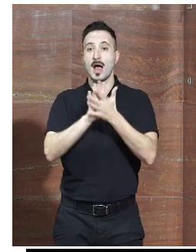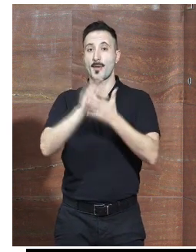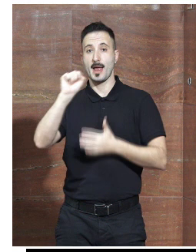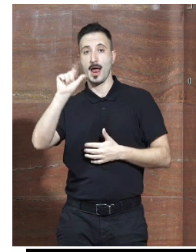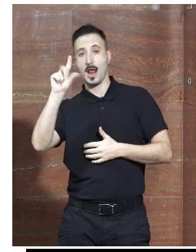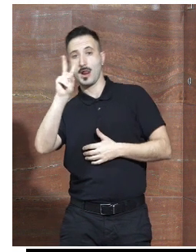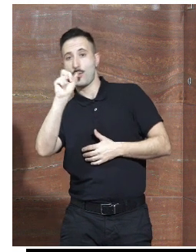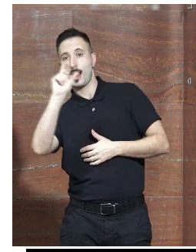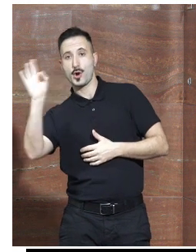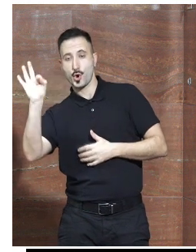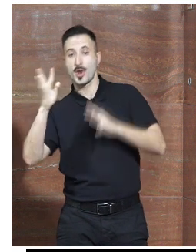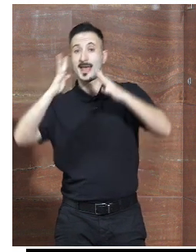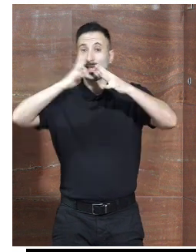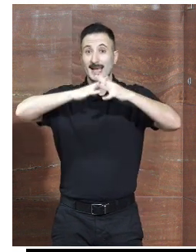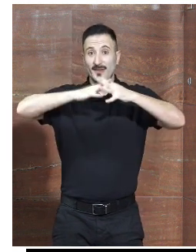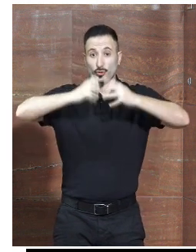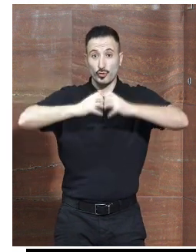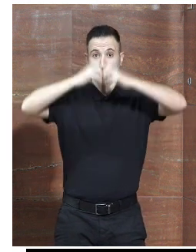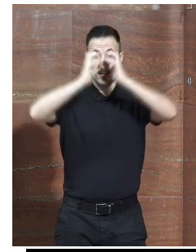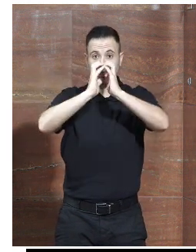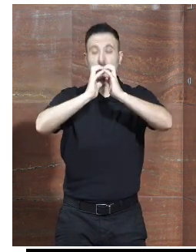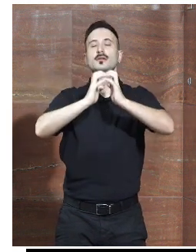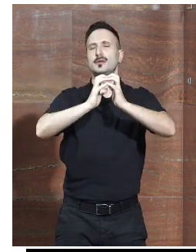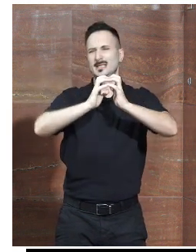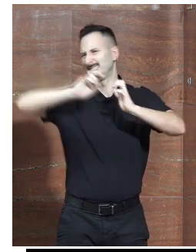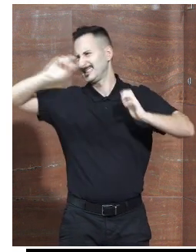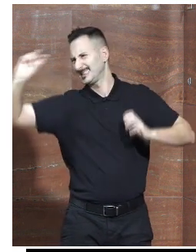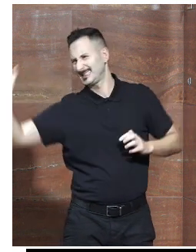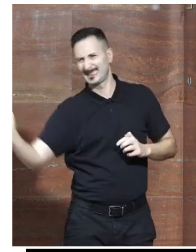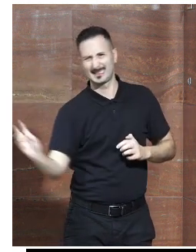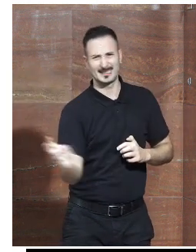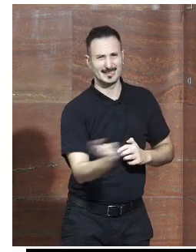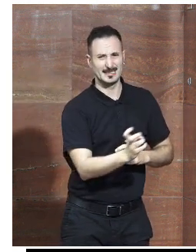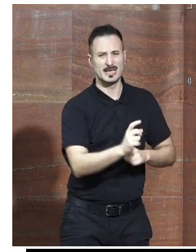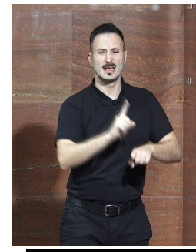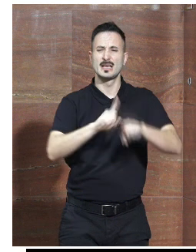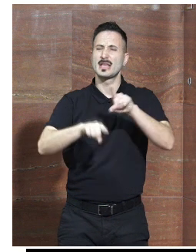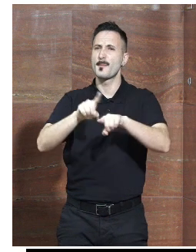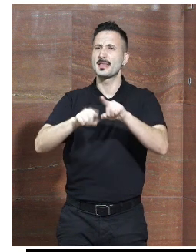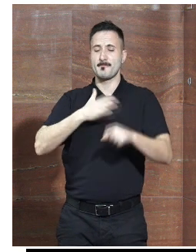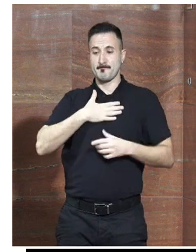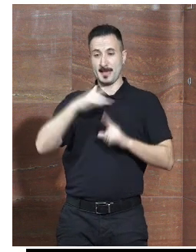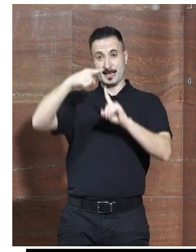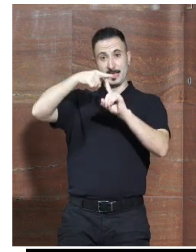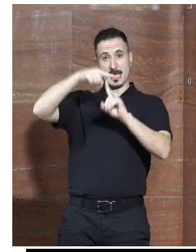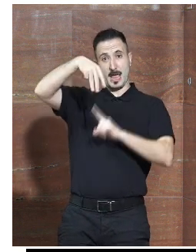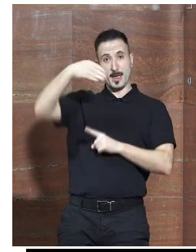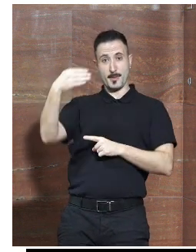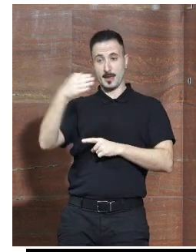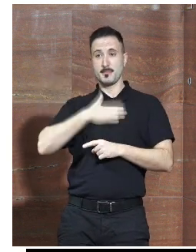La infraestructura varía muchísimo. En el caso de nuestro de TMB, tenemos